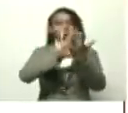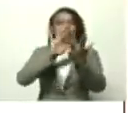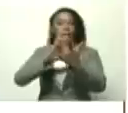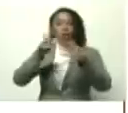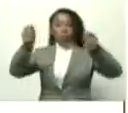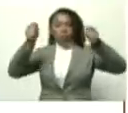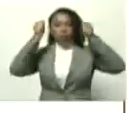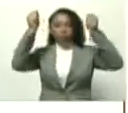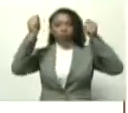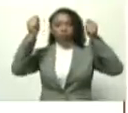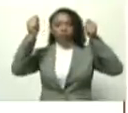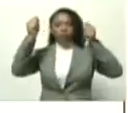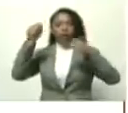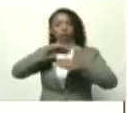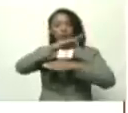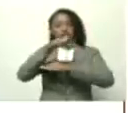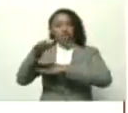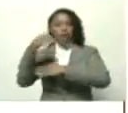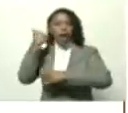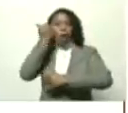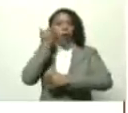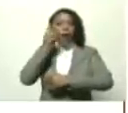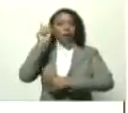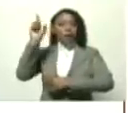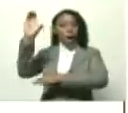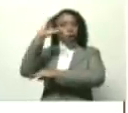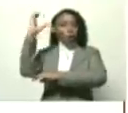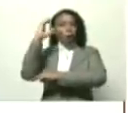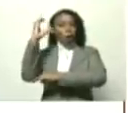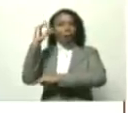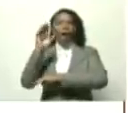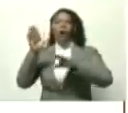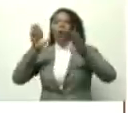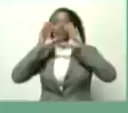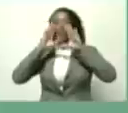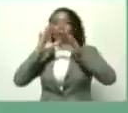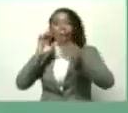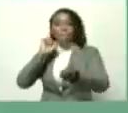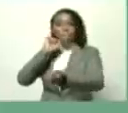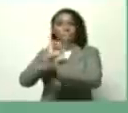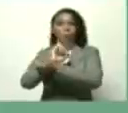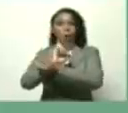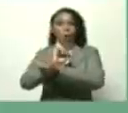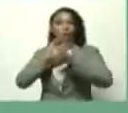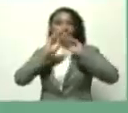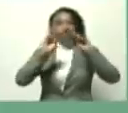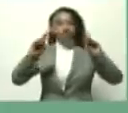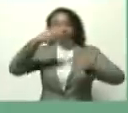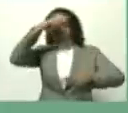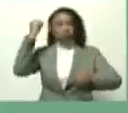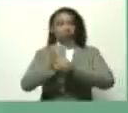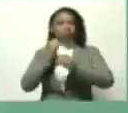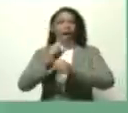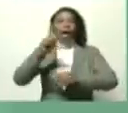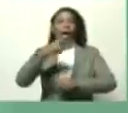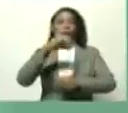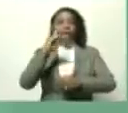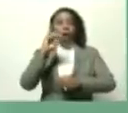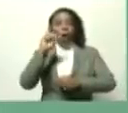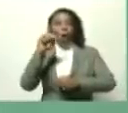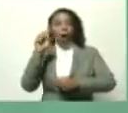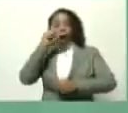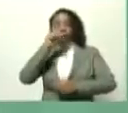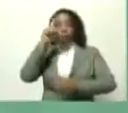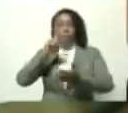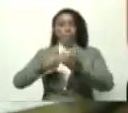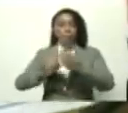del Atlántico y el cartel de La Guajira de Colombia, confesó cuando fue capturado en la llamada Operación Gedeón en mayo del año